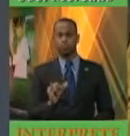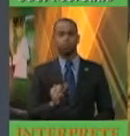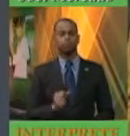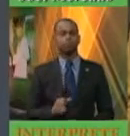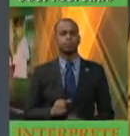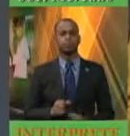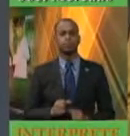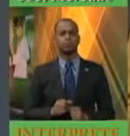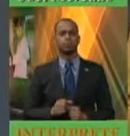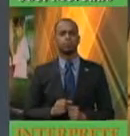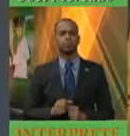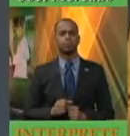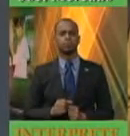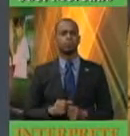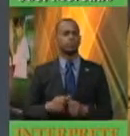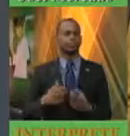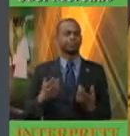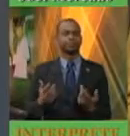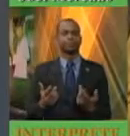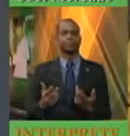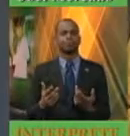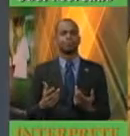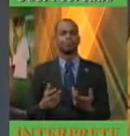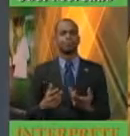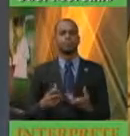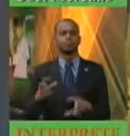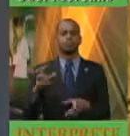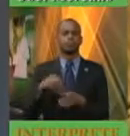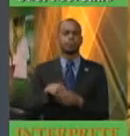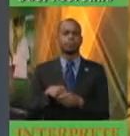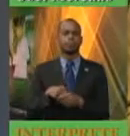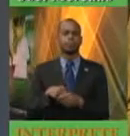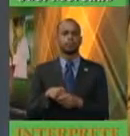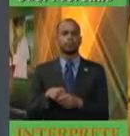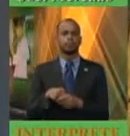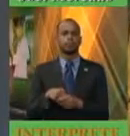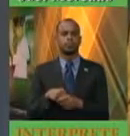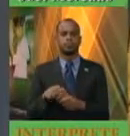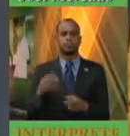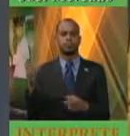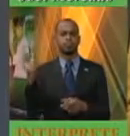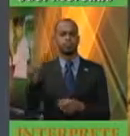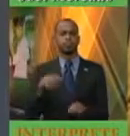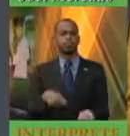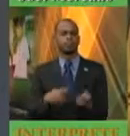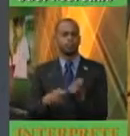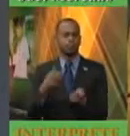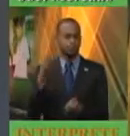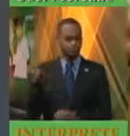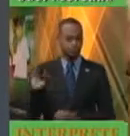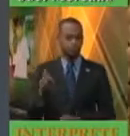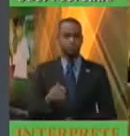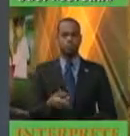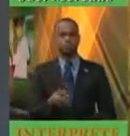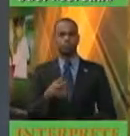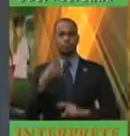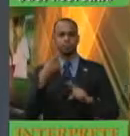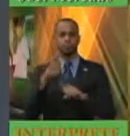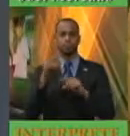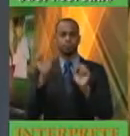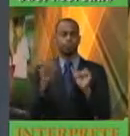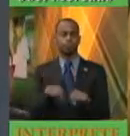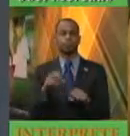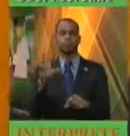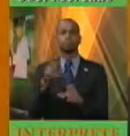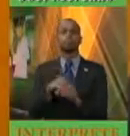poniendo prácticamente como principalmente la alcaldía de allá, porque para que poder hacer